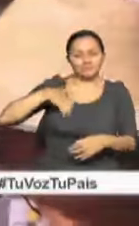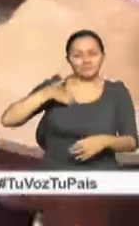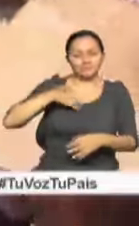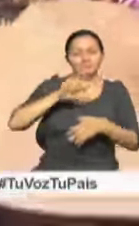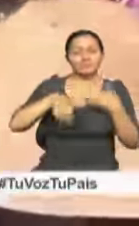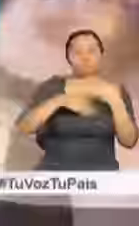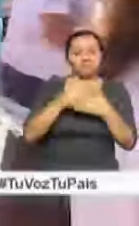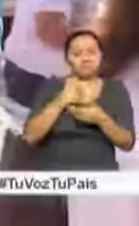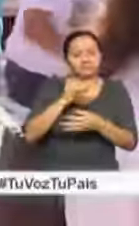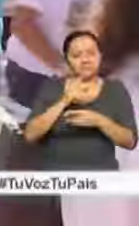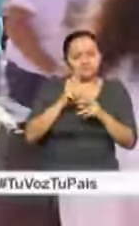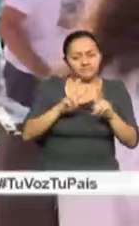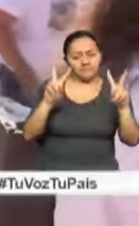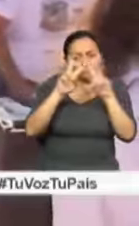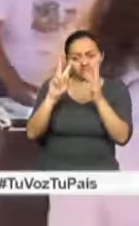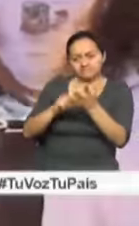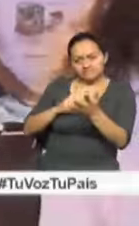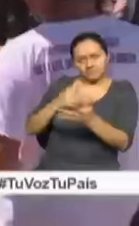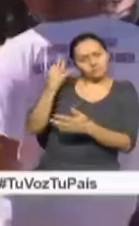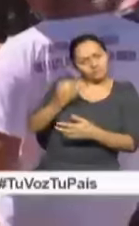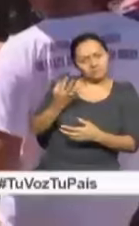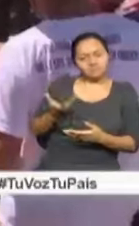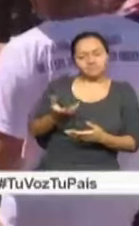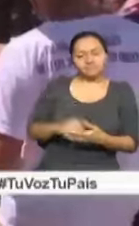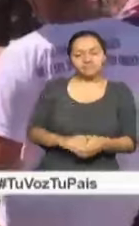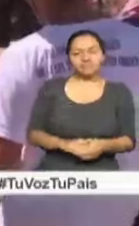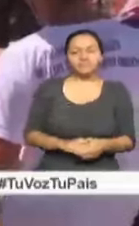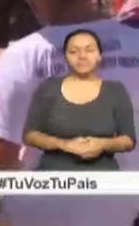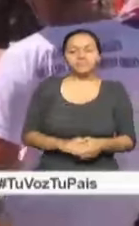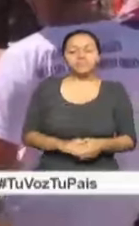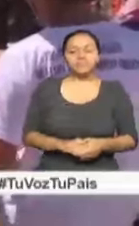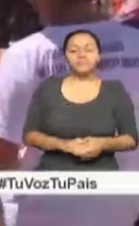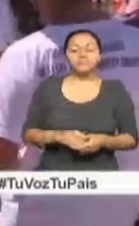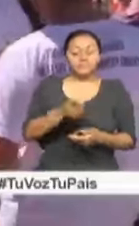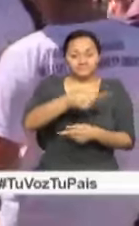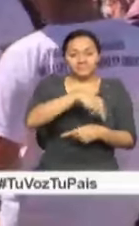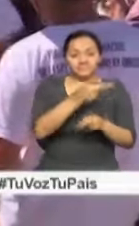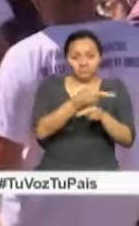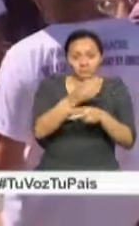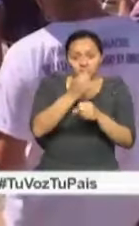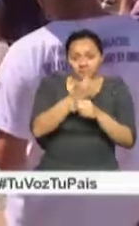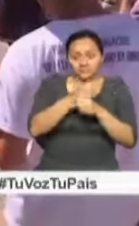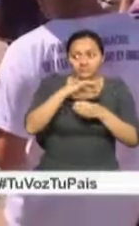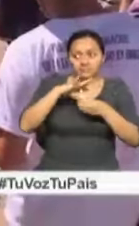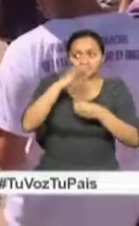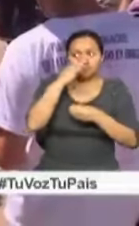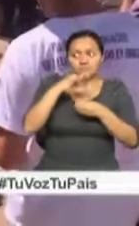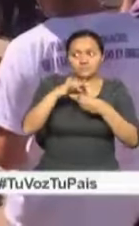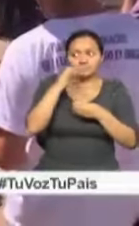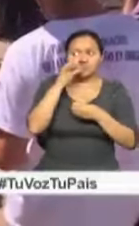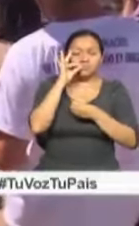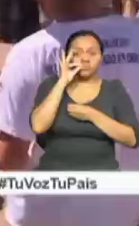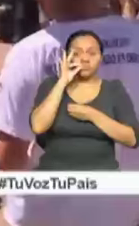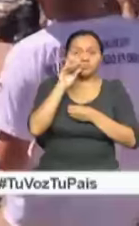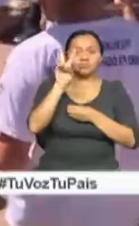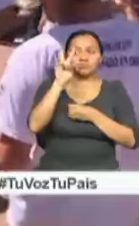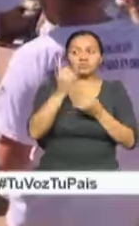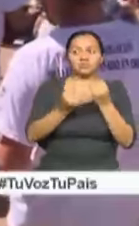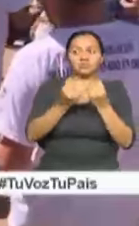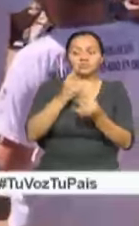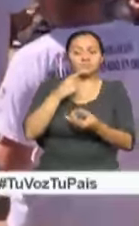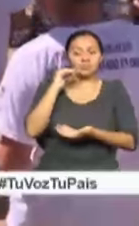nuestra yerba mate y que nos paguen en término. Según los productores, reciben unos 2 centavos de dólar por kilo, cuando